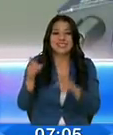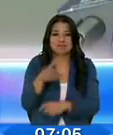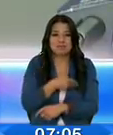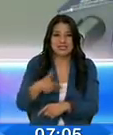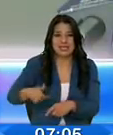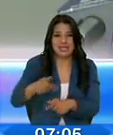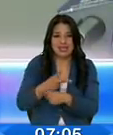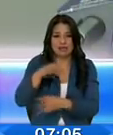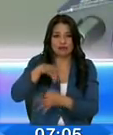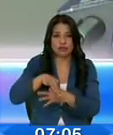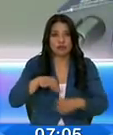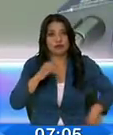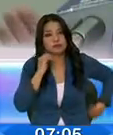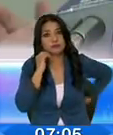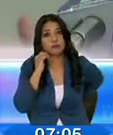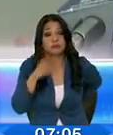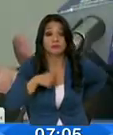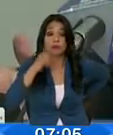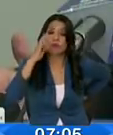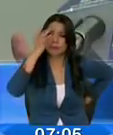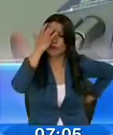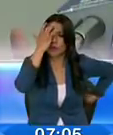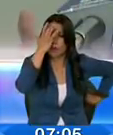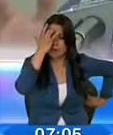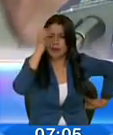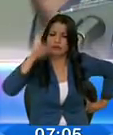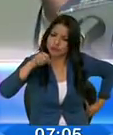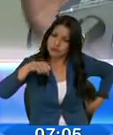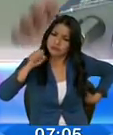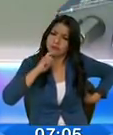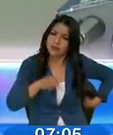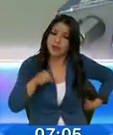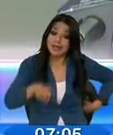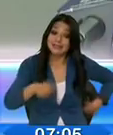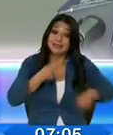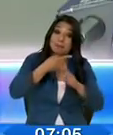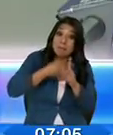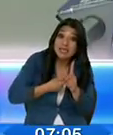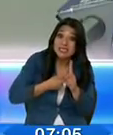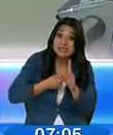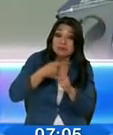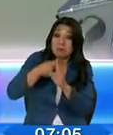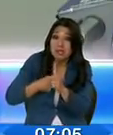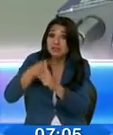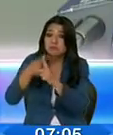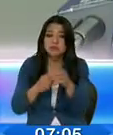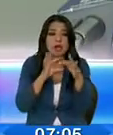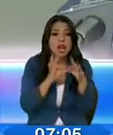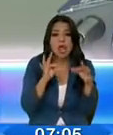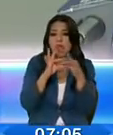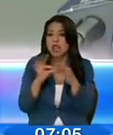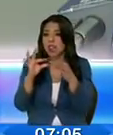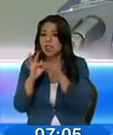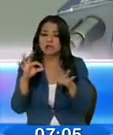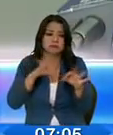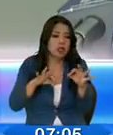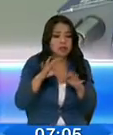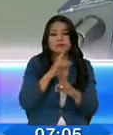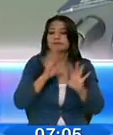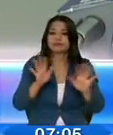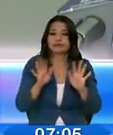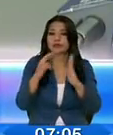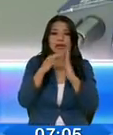preocupación, a Enrique Pitti y mía, es que durante este mes ha habido un sinnúmero de intentos interpretativos. Y cuando hay muchos intentos interpretativos en un